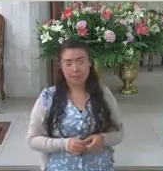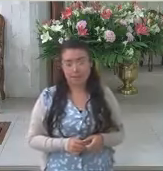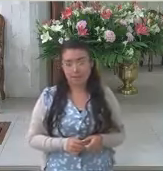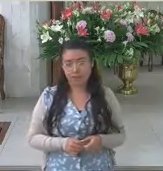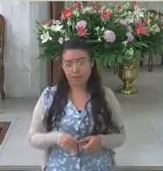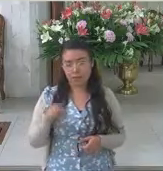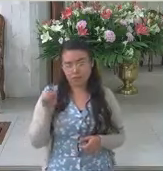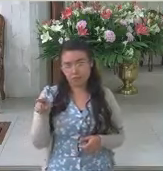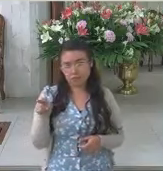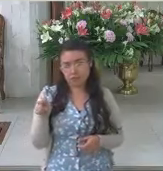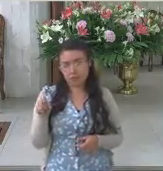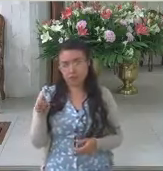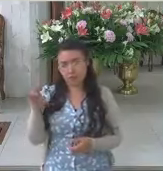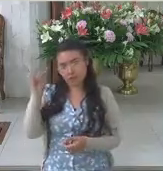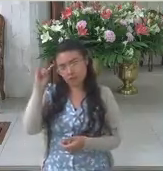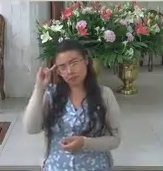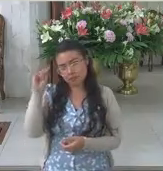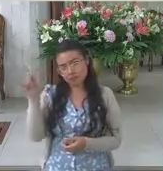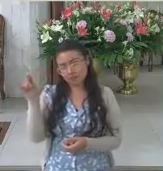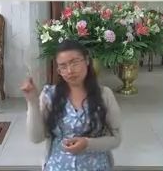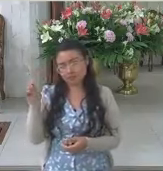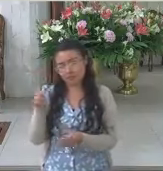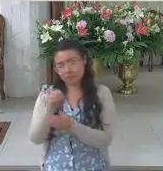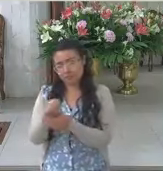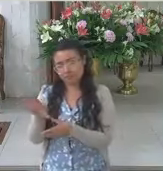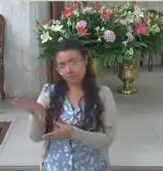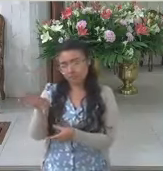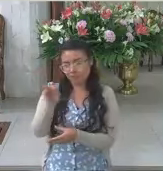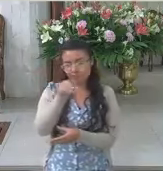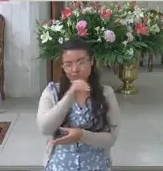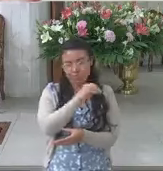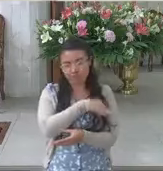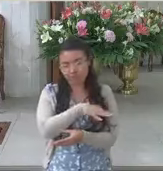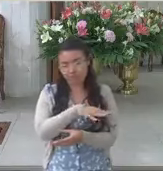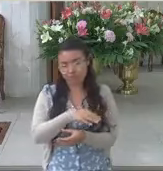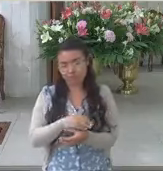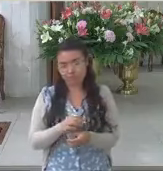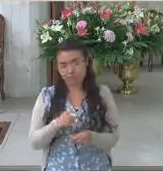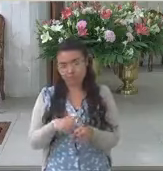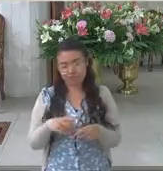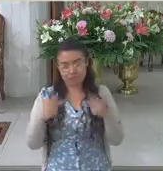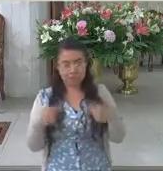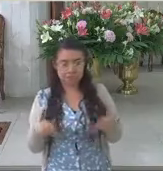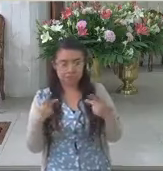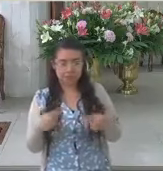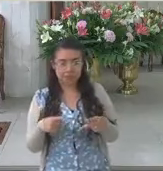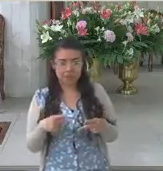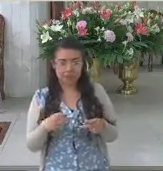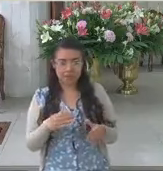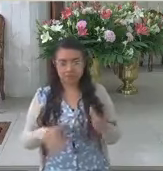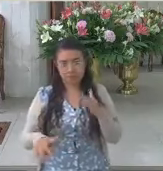dominó los desnudó los hirió esto es elocuente y tiene